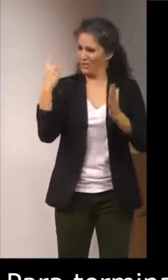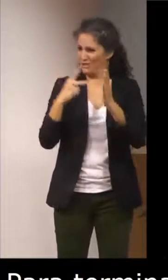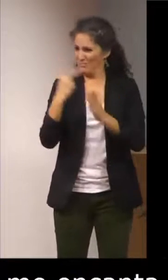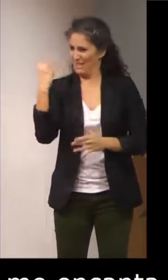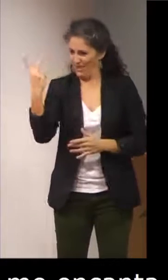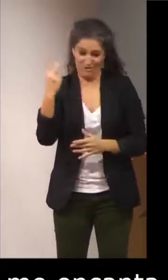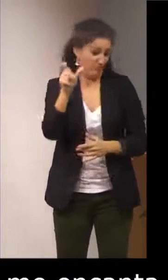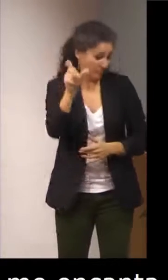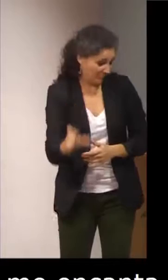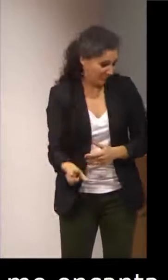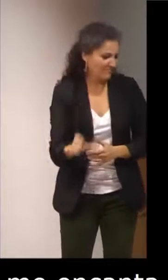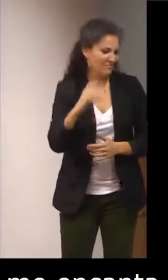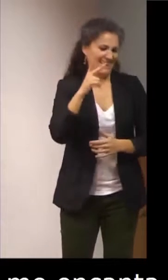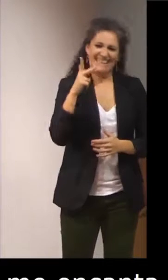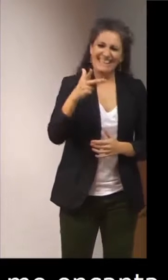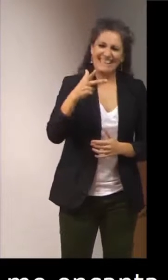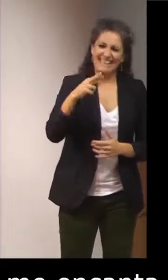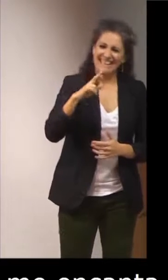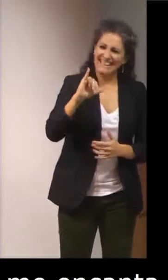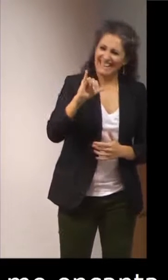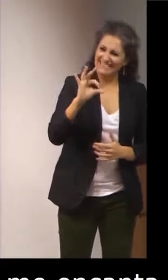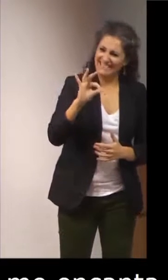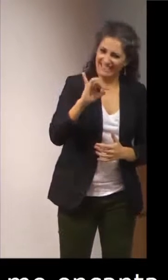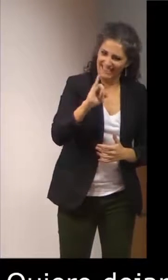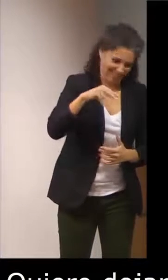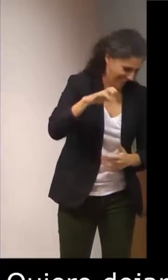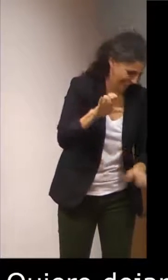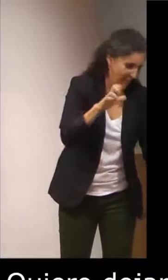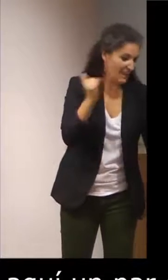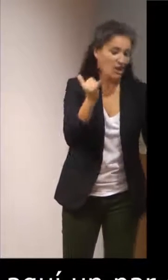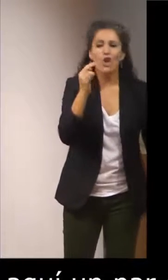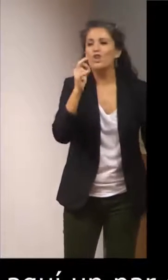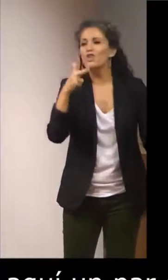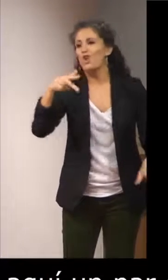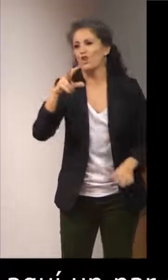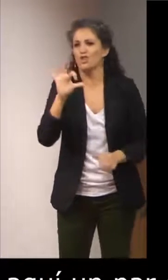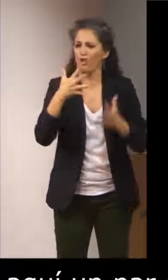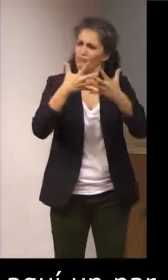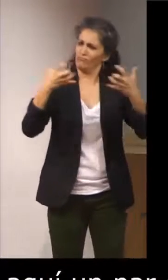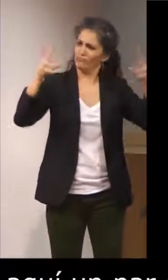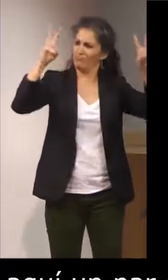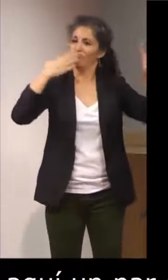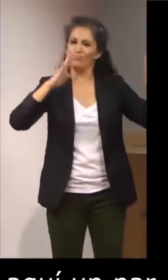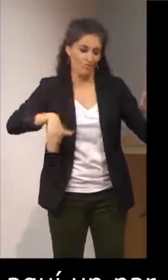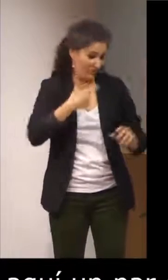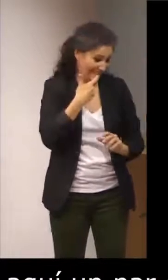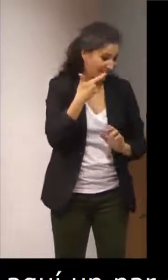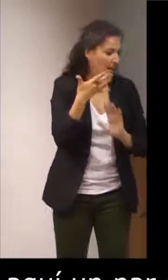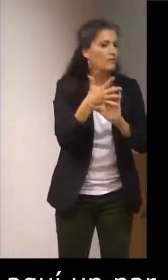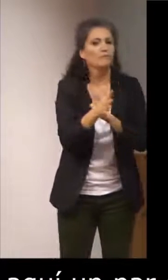con vosotros aquí un par de ellas. Una es del año 2002, de Ristine Yosine,